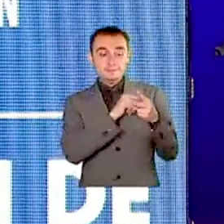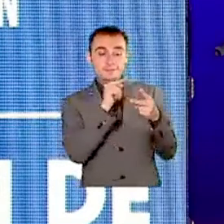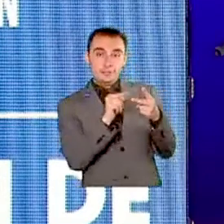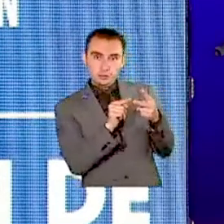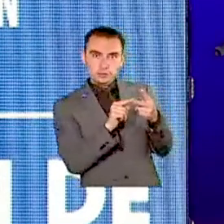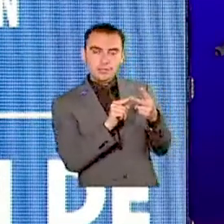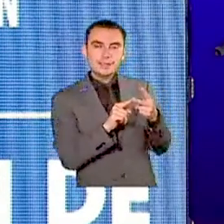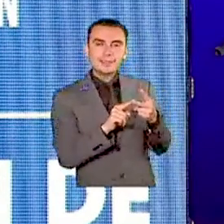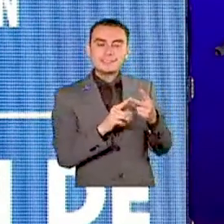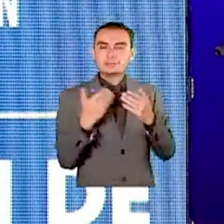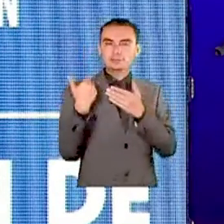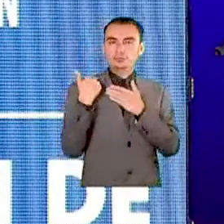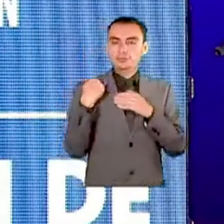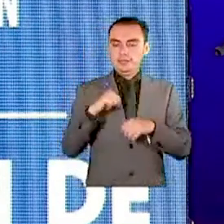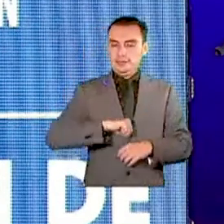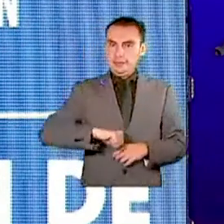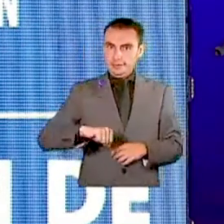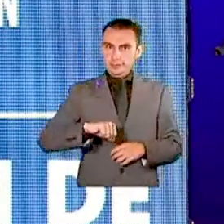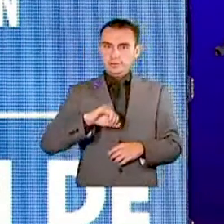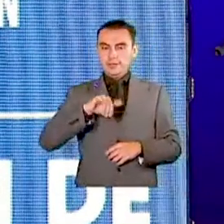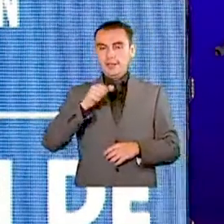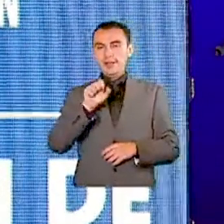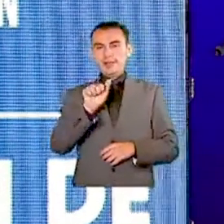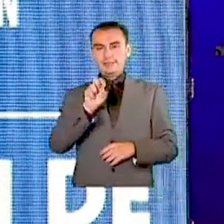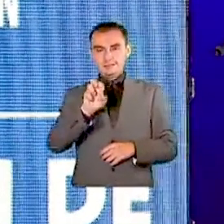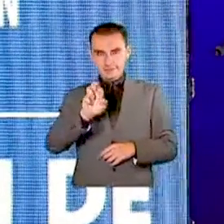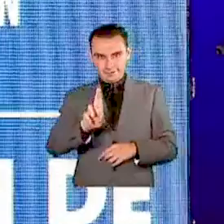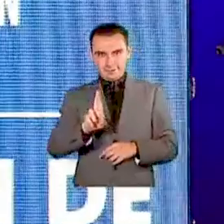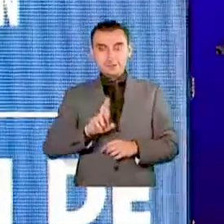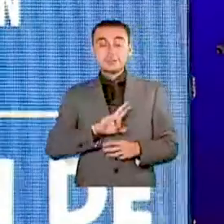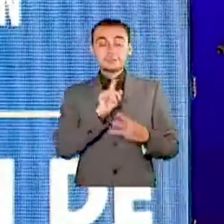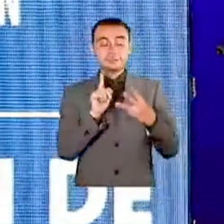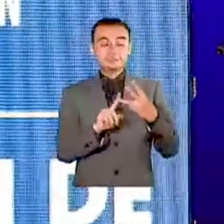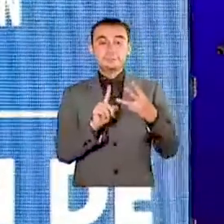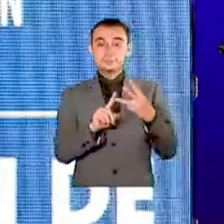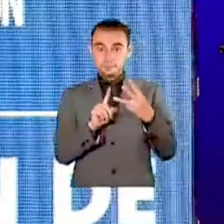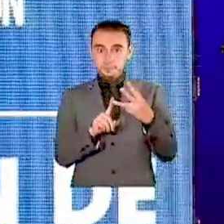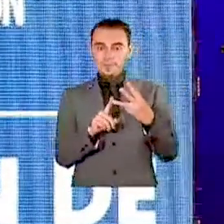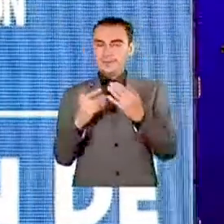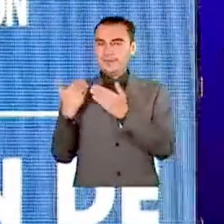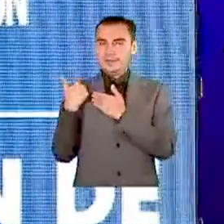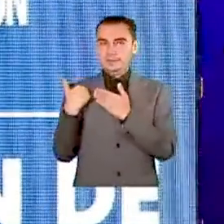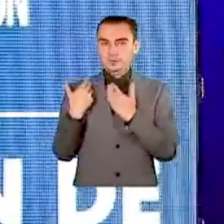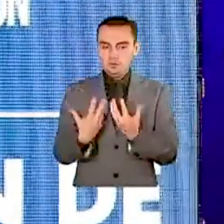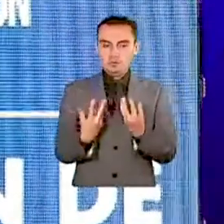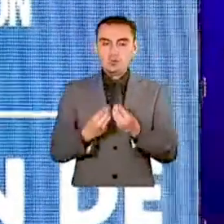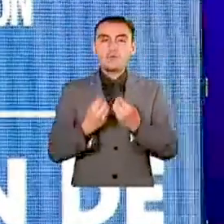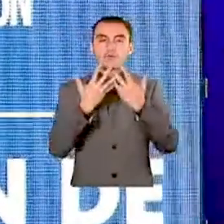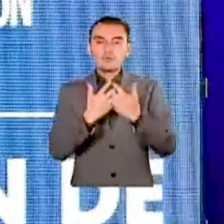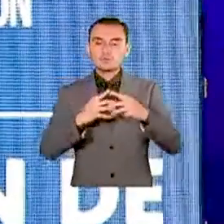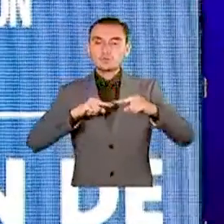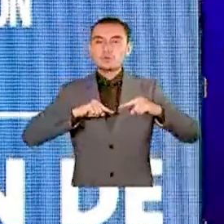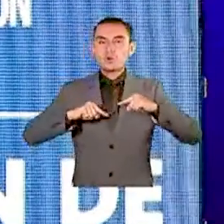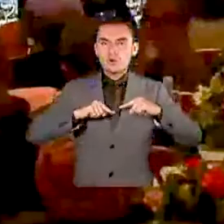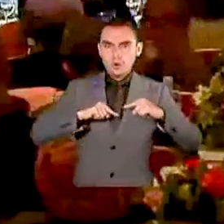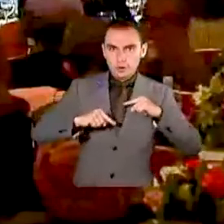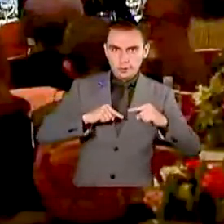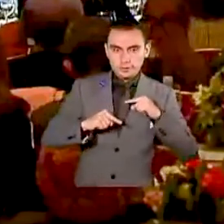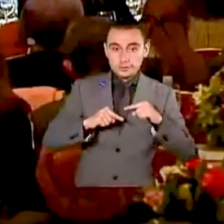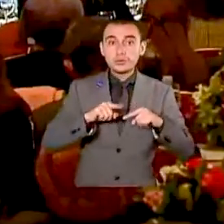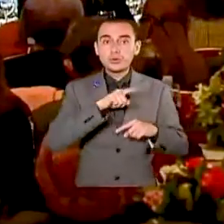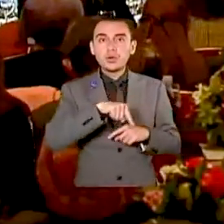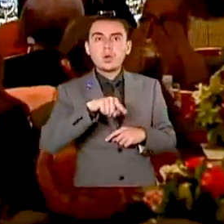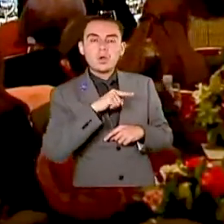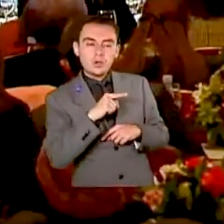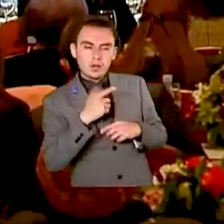Procurador Delegado para los Derechos Humanos, Javier Sarmiento Olarte, y el Procurador Delegado con funciones de coordinación de intervención para